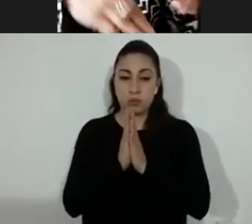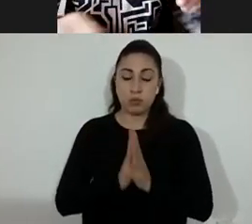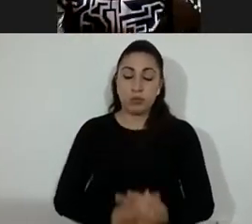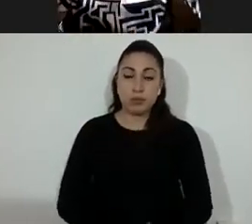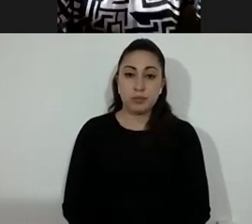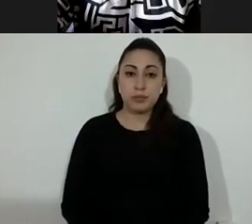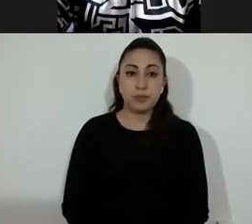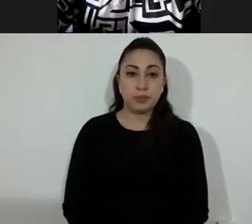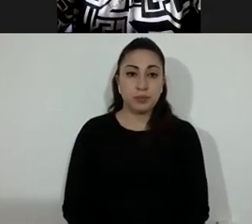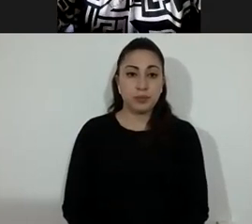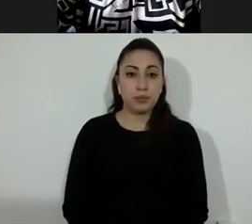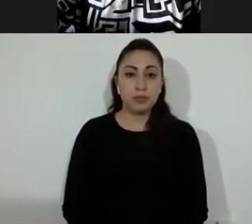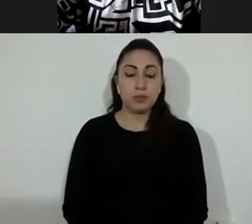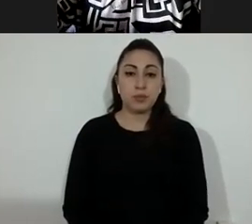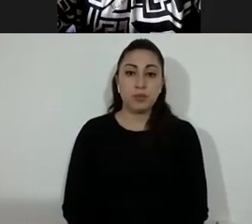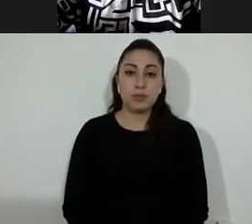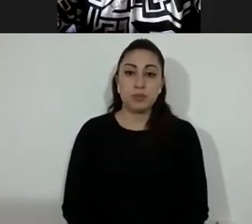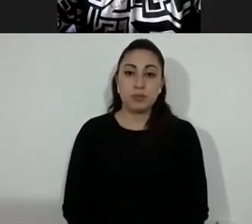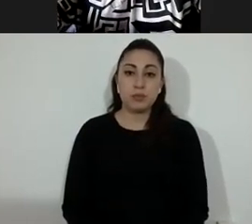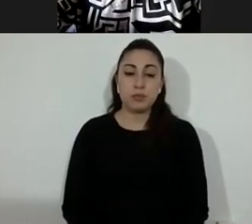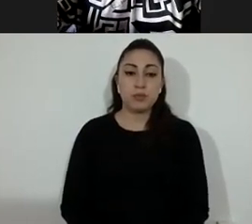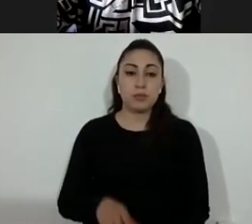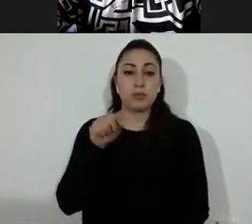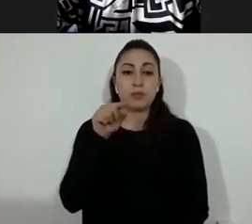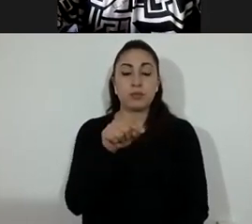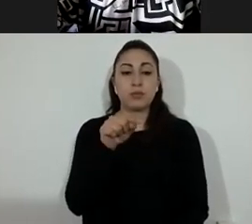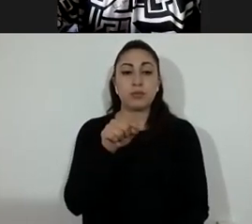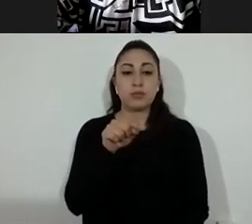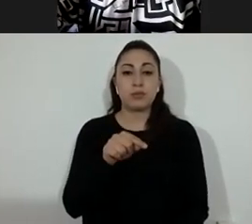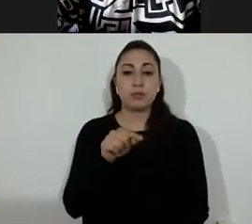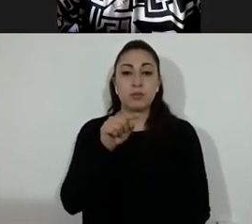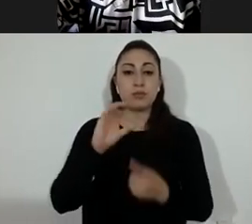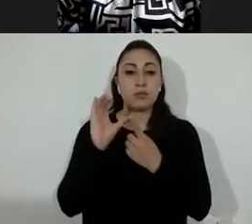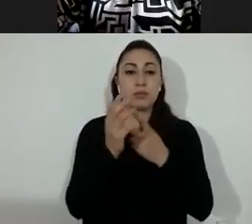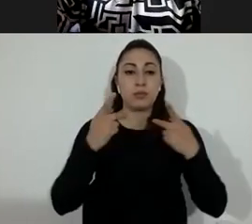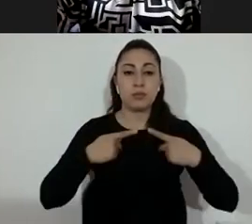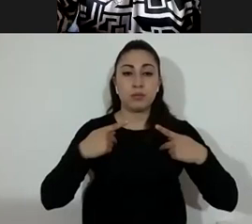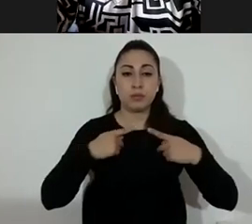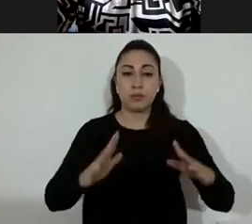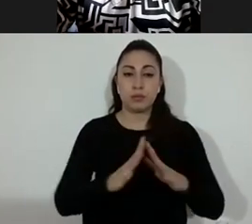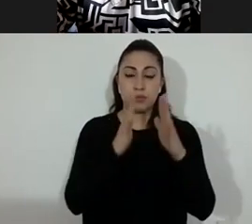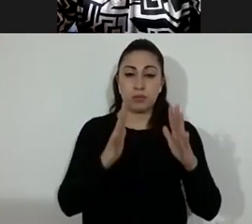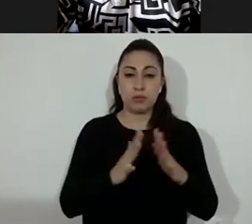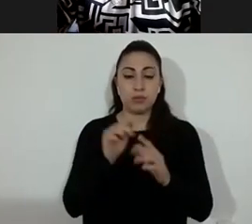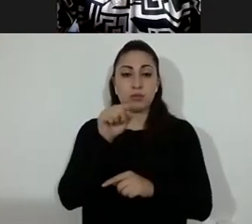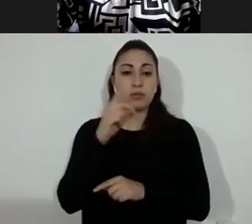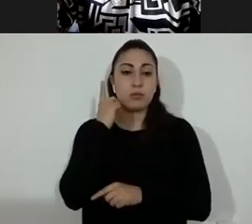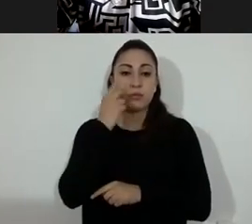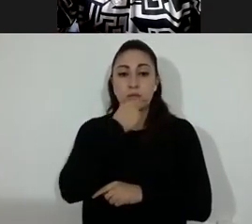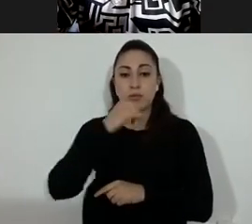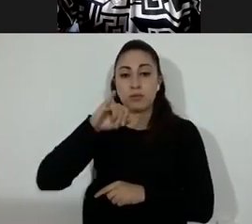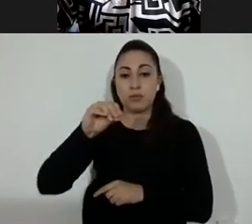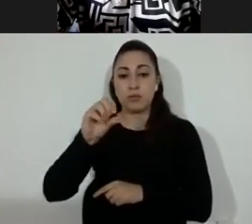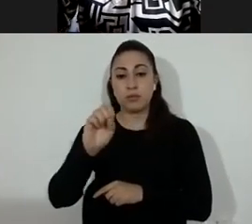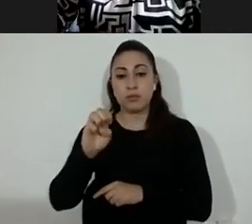voto. Iniciaré nuevamente por la Comisión de Participación Ciudadana. Diputado José Martín